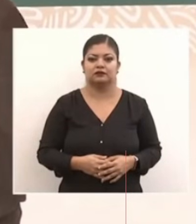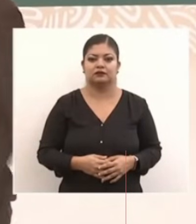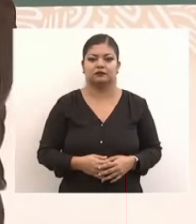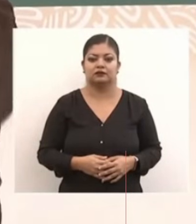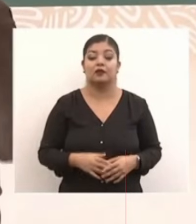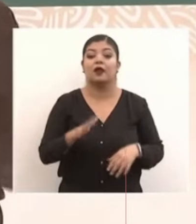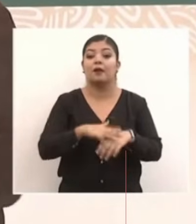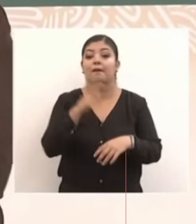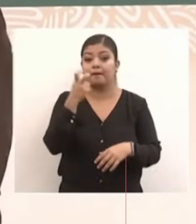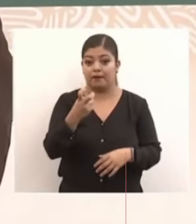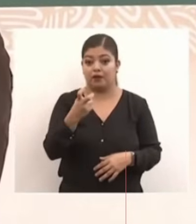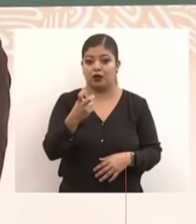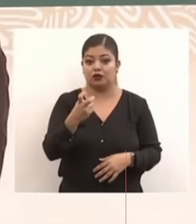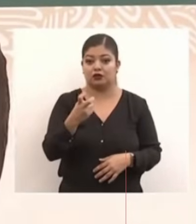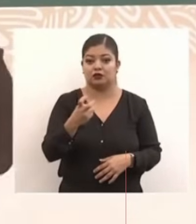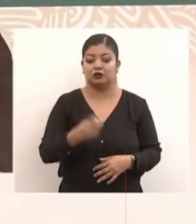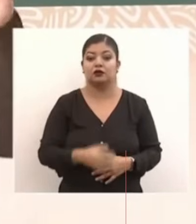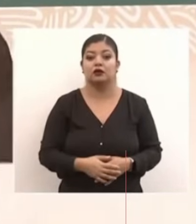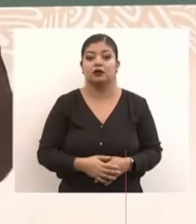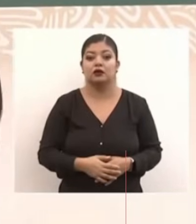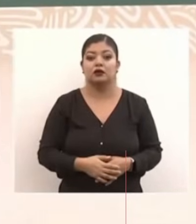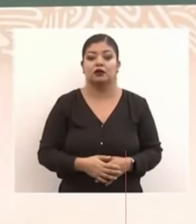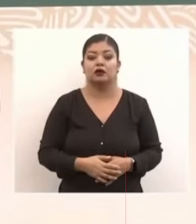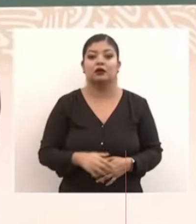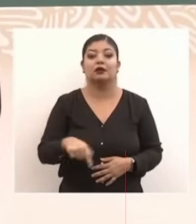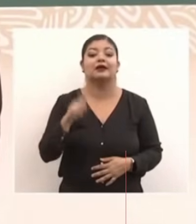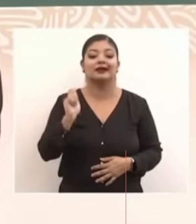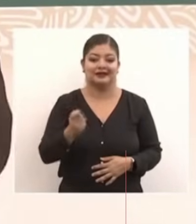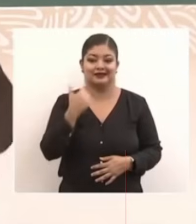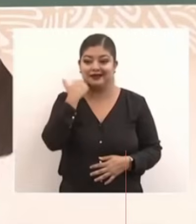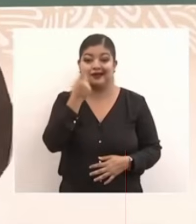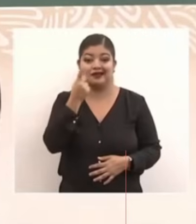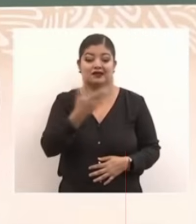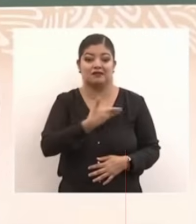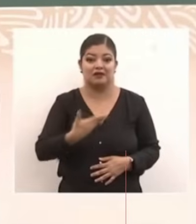Por eso, más allá de la grilla, presidente,